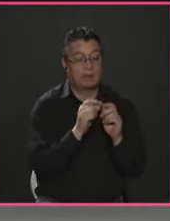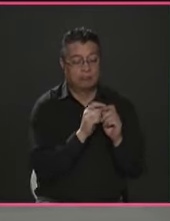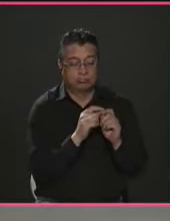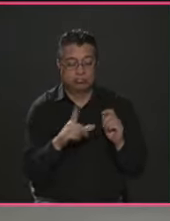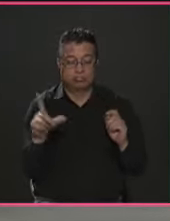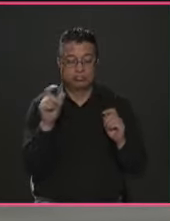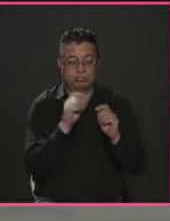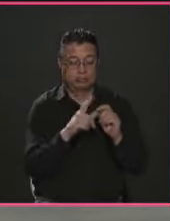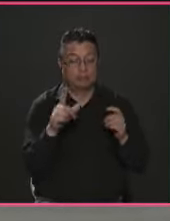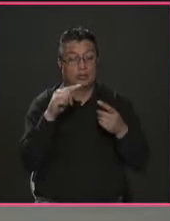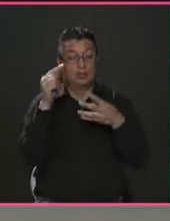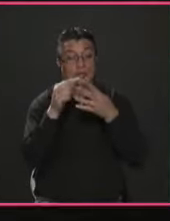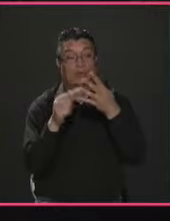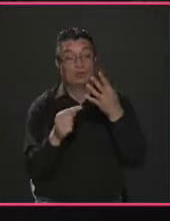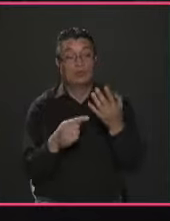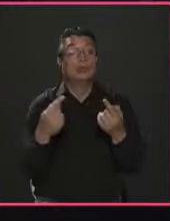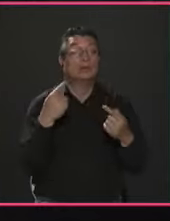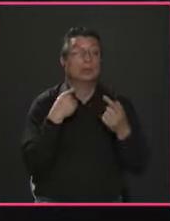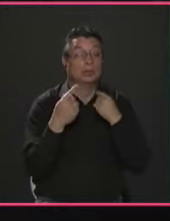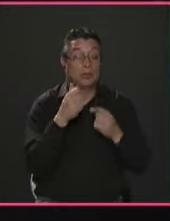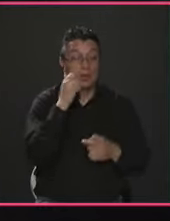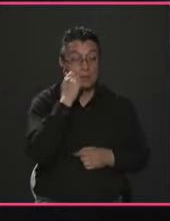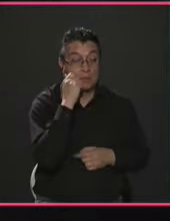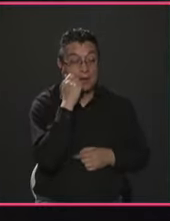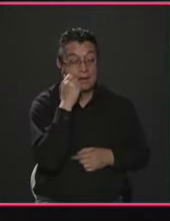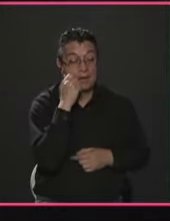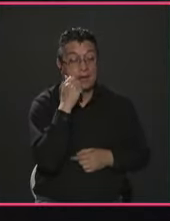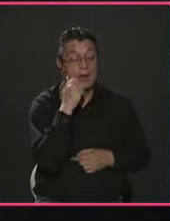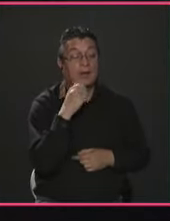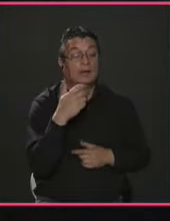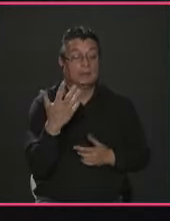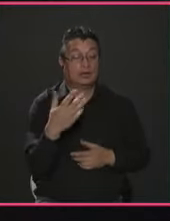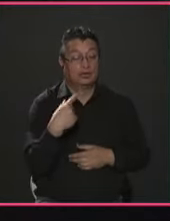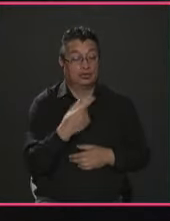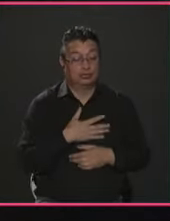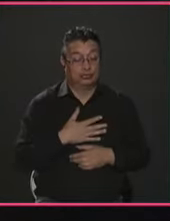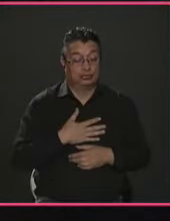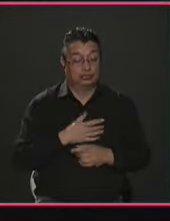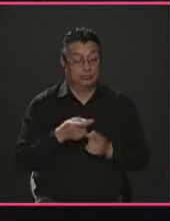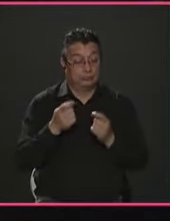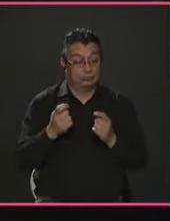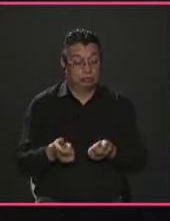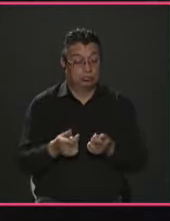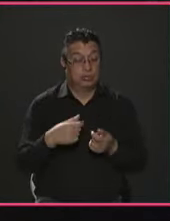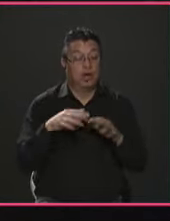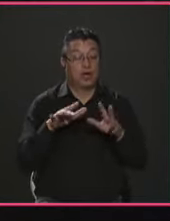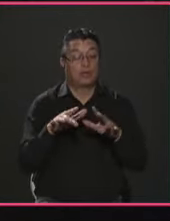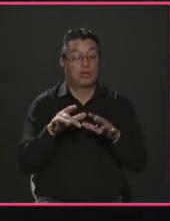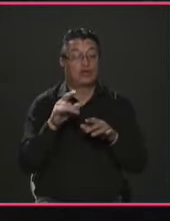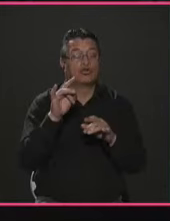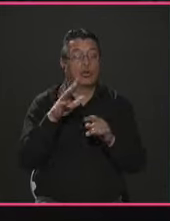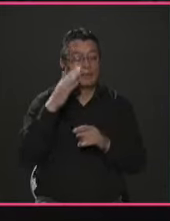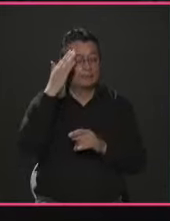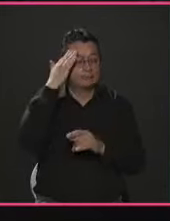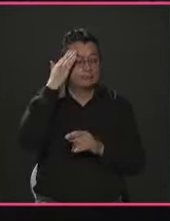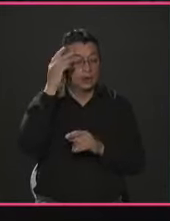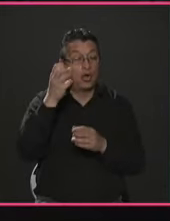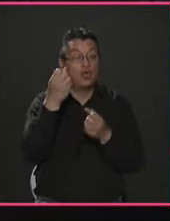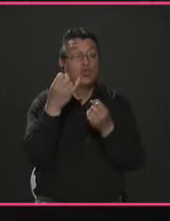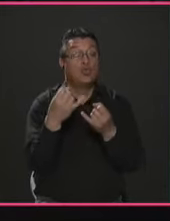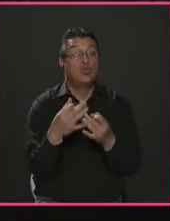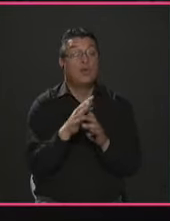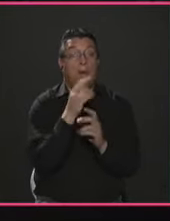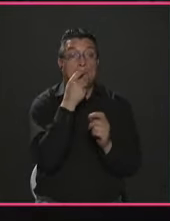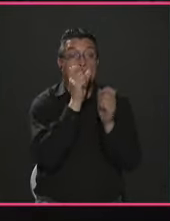bataola de consecuencia en el momento actual de la humanidad es que que yo sepa los computadores solamente entienden número no entiendes las